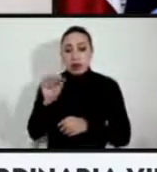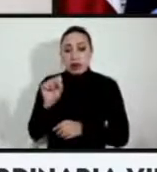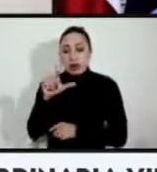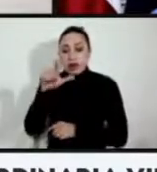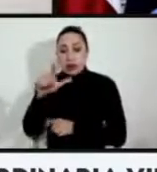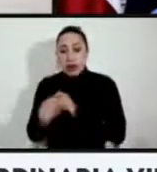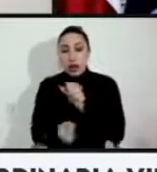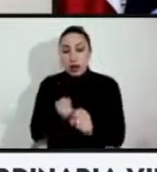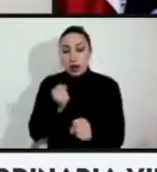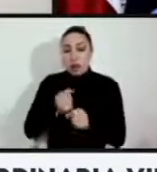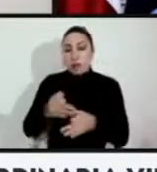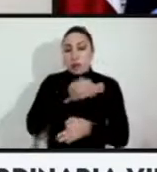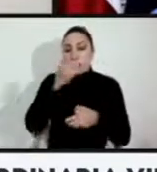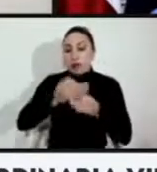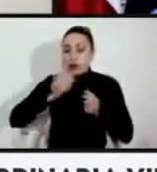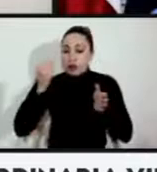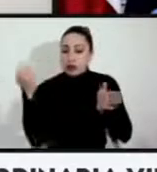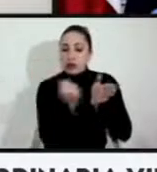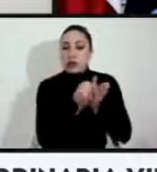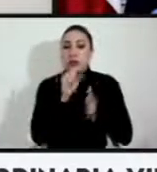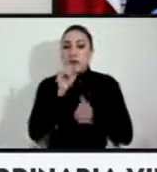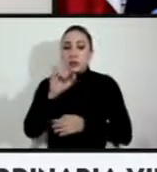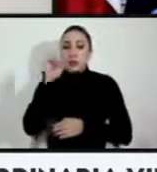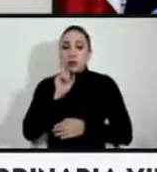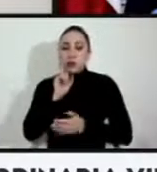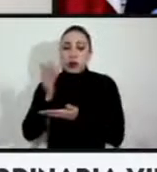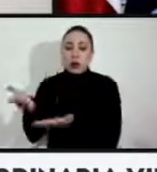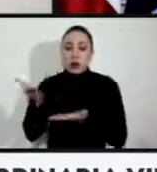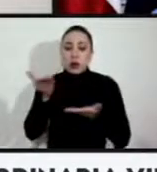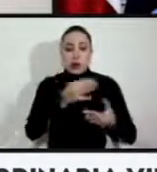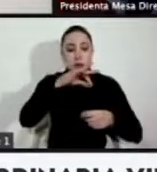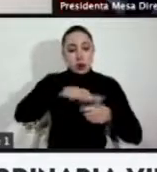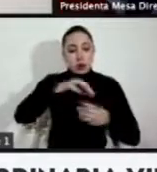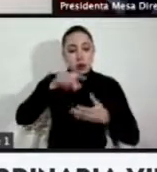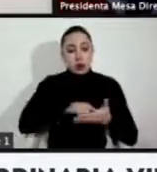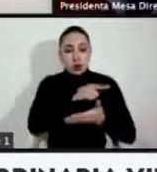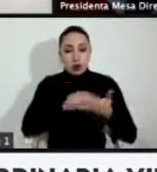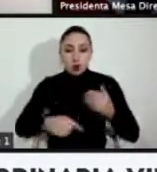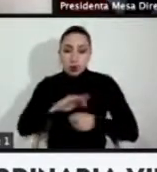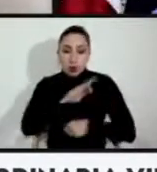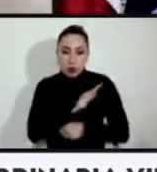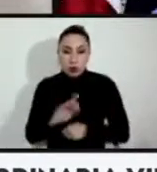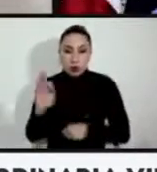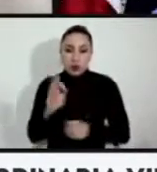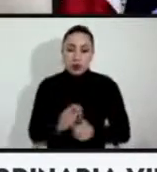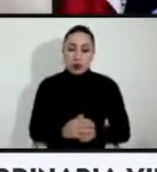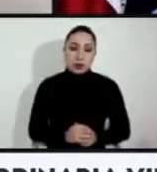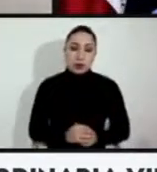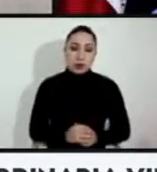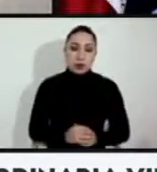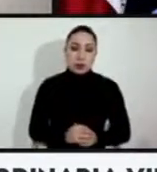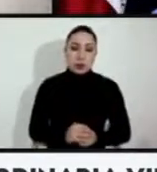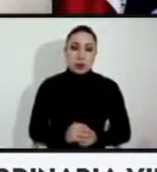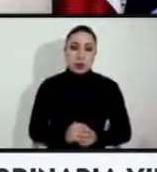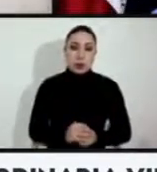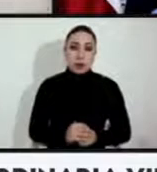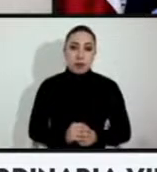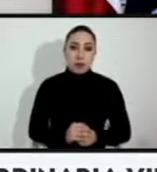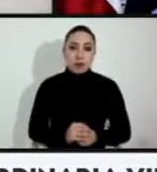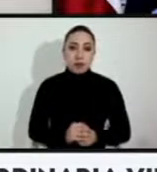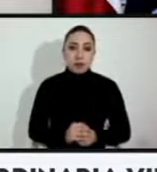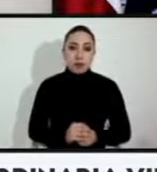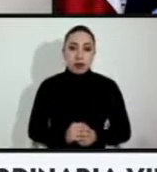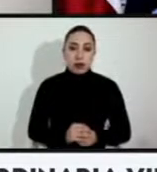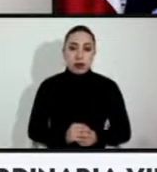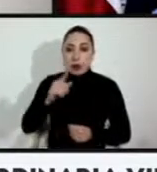se reconoció el derecho de la población femenina a votar. No es tanto tiempo como